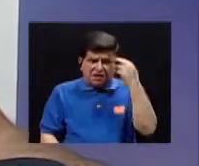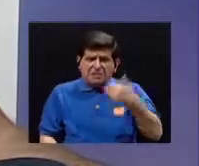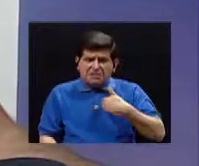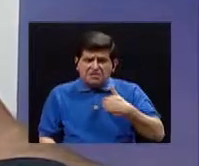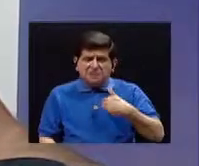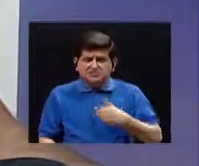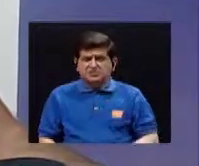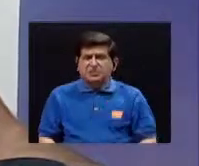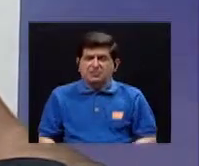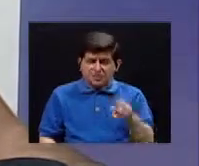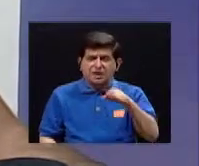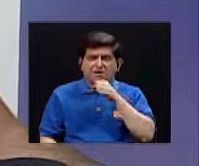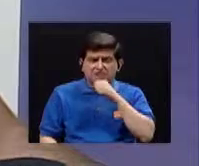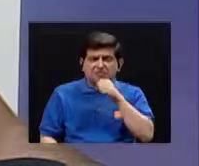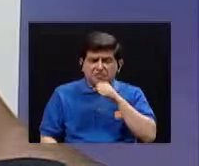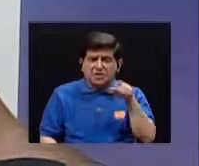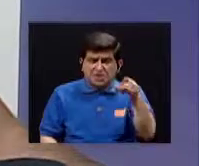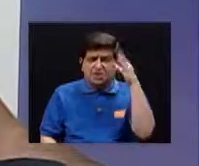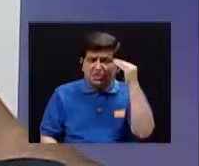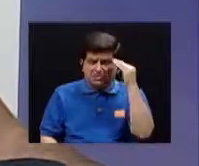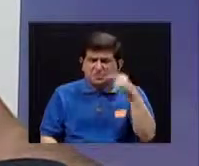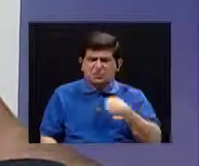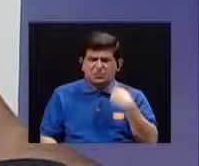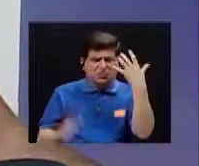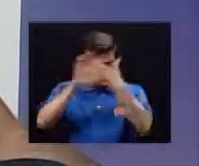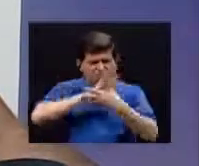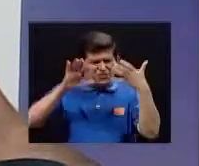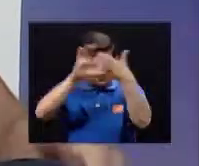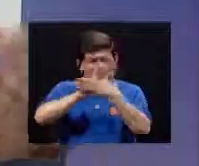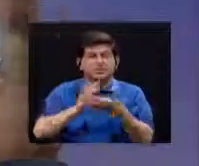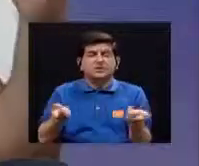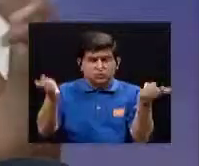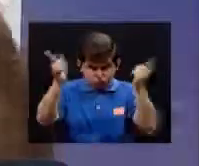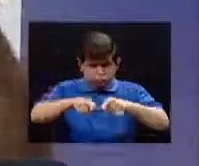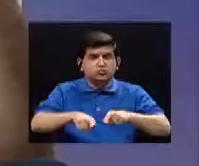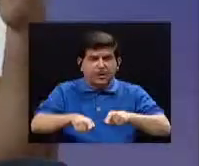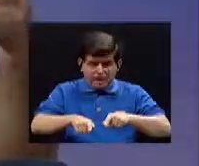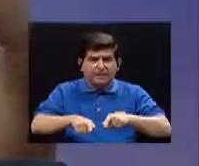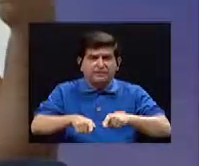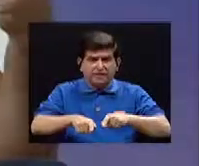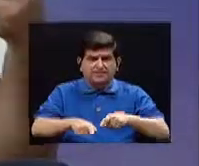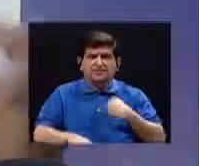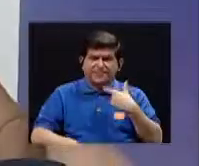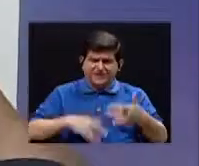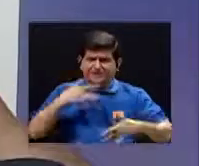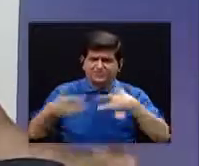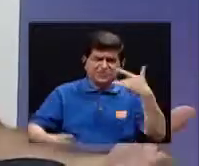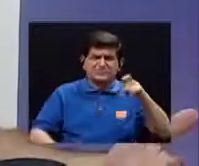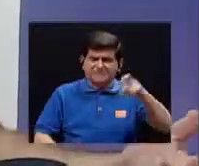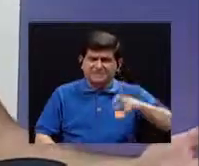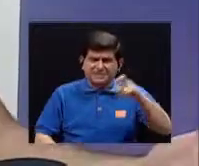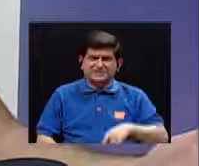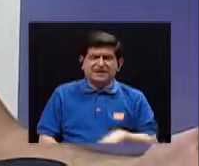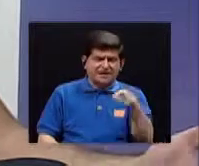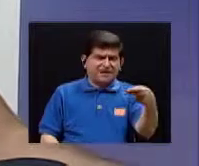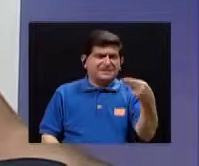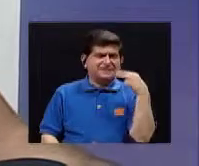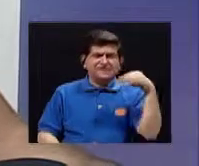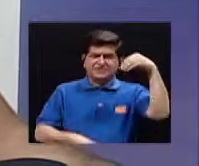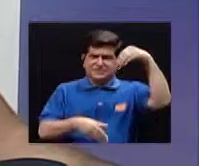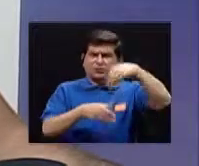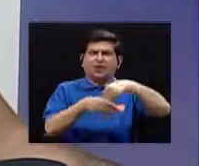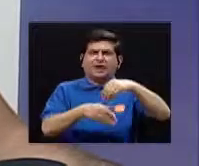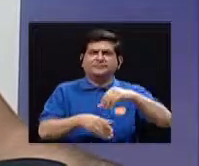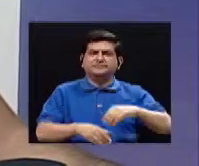razón el porque el más viejo y experimentado y lo que antes te confundí cosas así pueden pasar y entonces yo sentía que tenía que estar